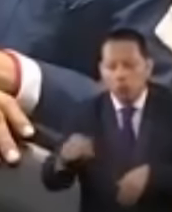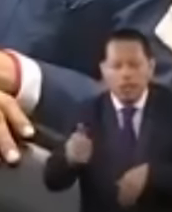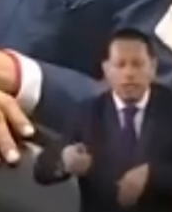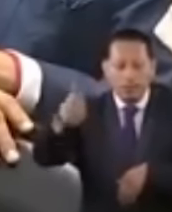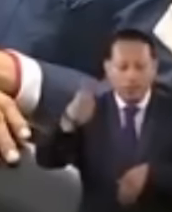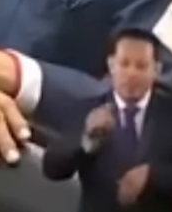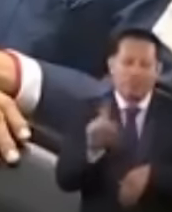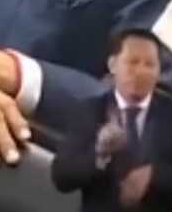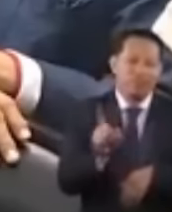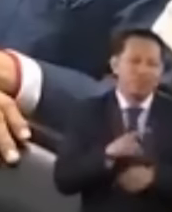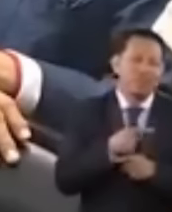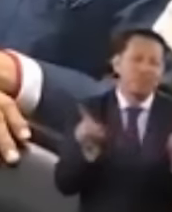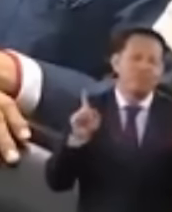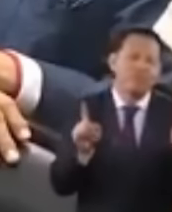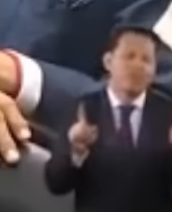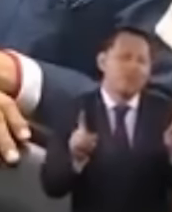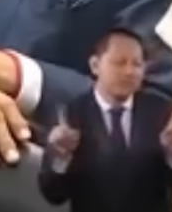ustedes, pero